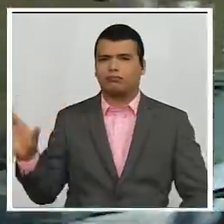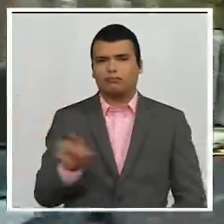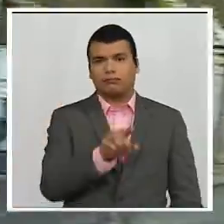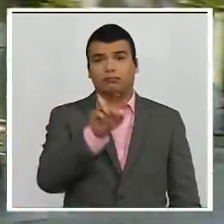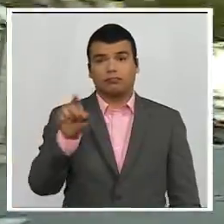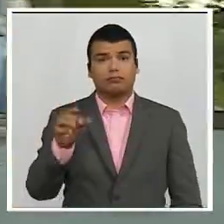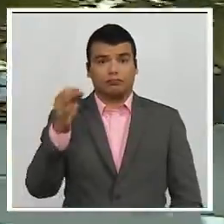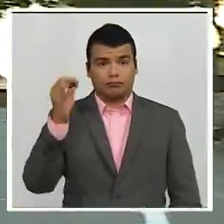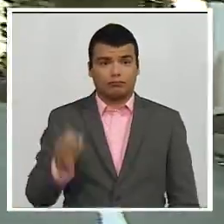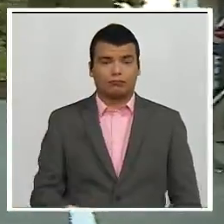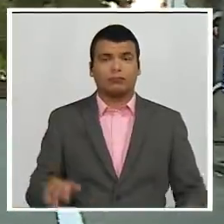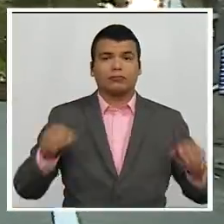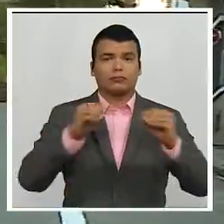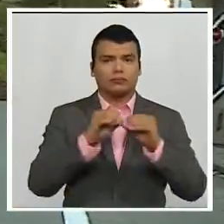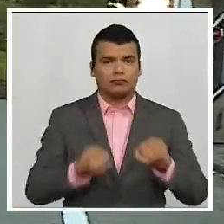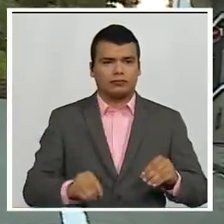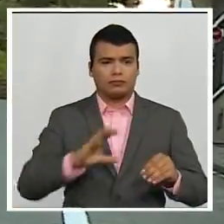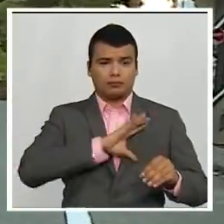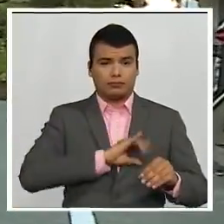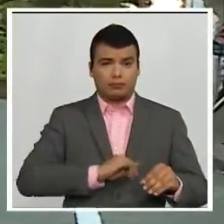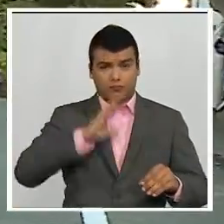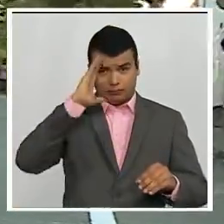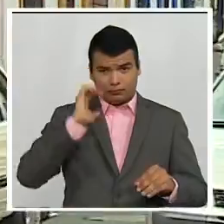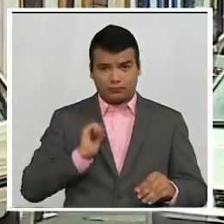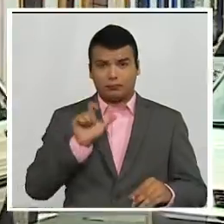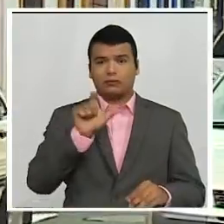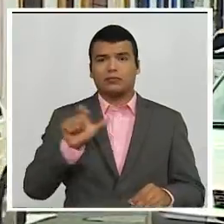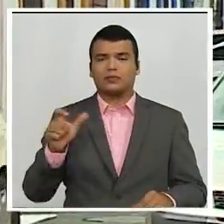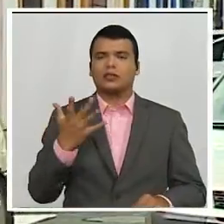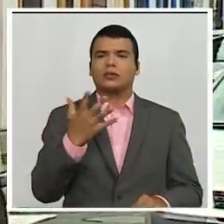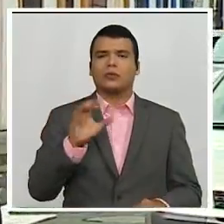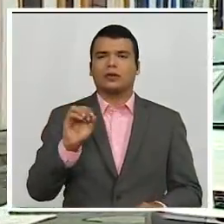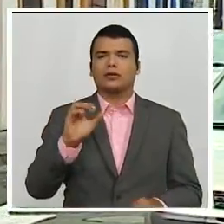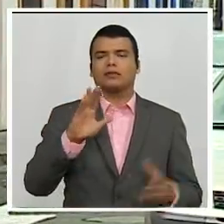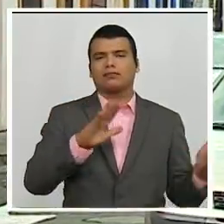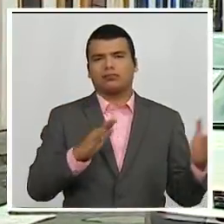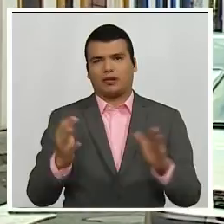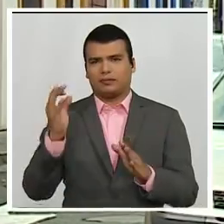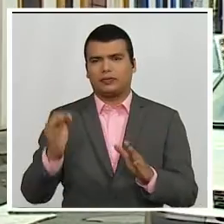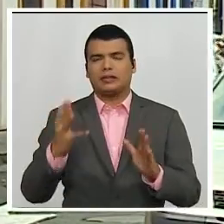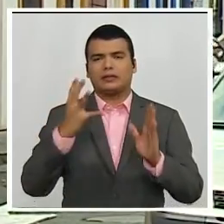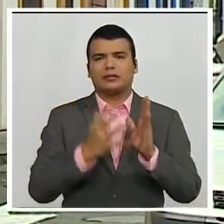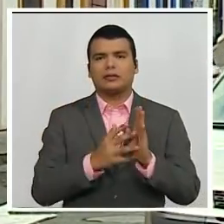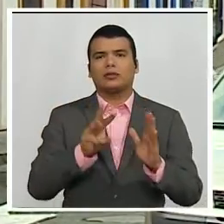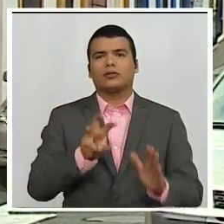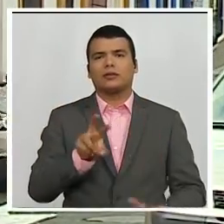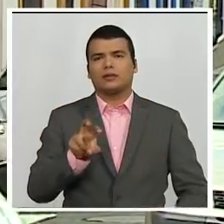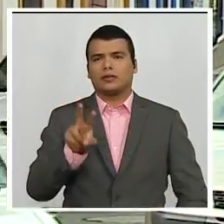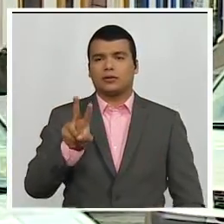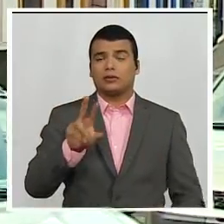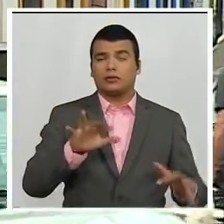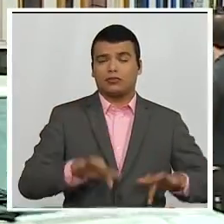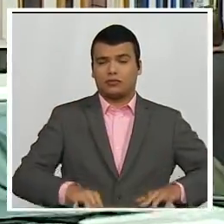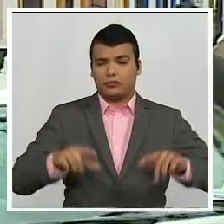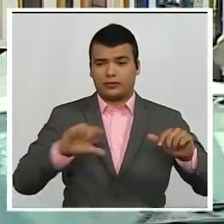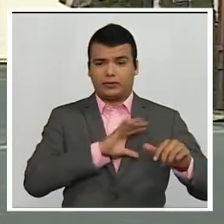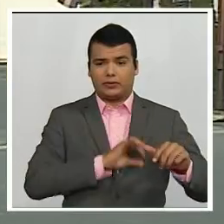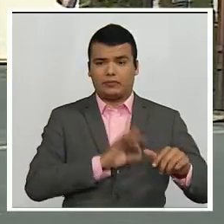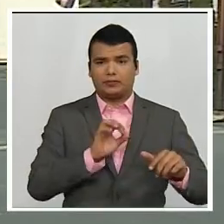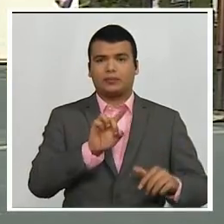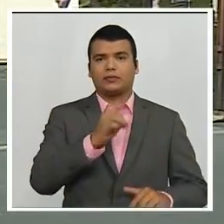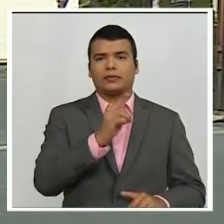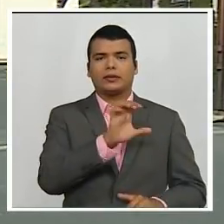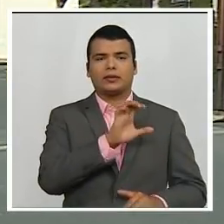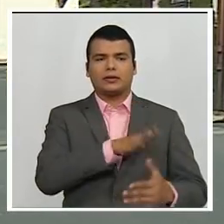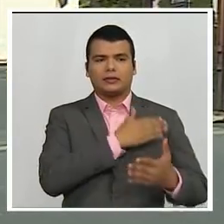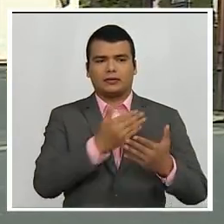policía metropolitana de cali 50 personas han muerto de 5.782 hurtos registrados en la ciudad entre el primero